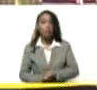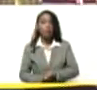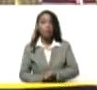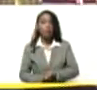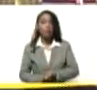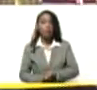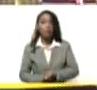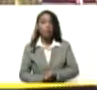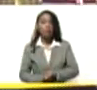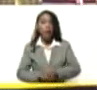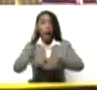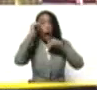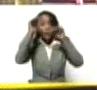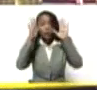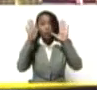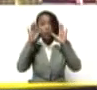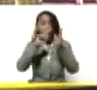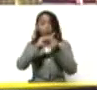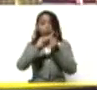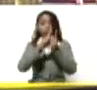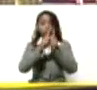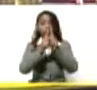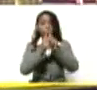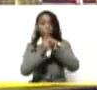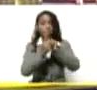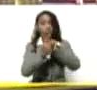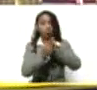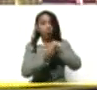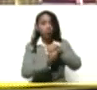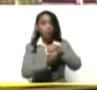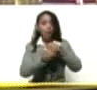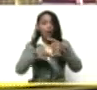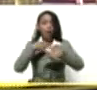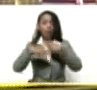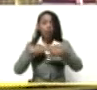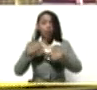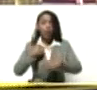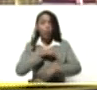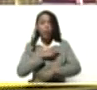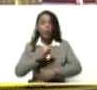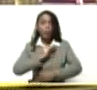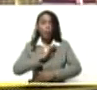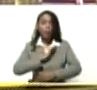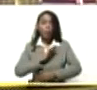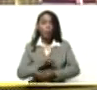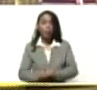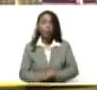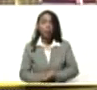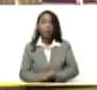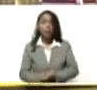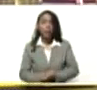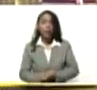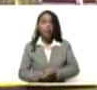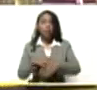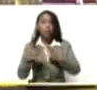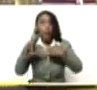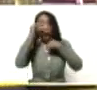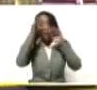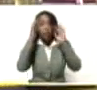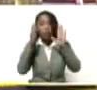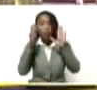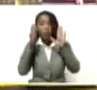que esté atento a los cambios, una revolución como nuestra, que esté atenta a los